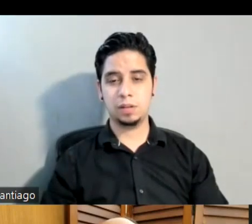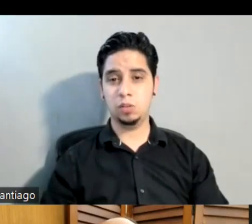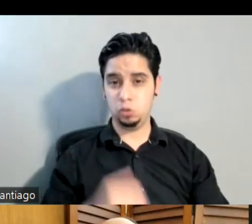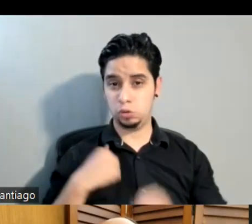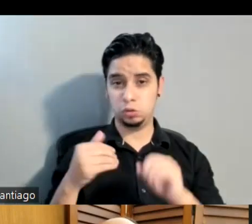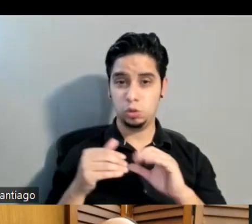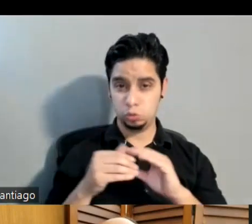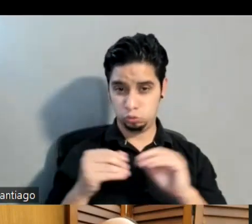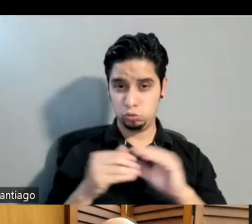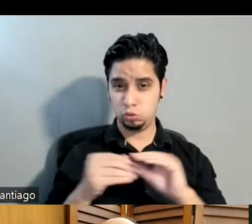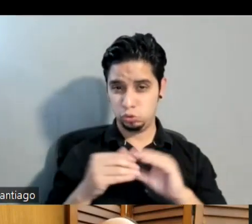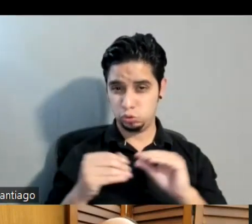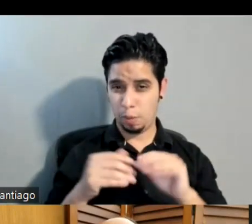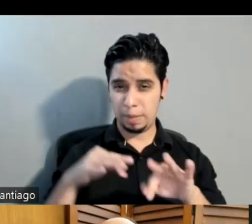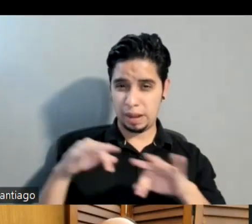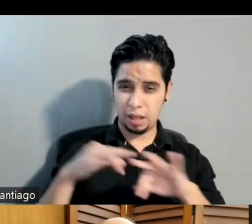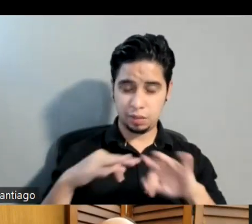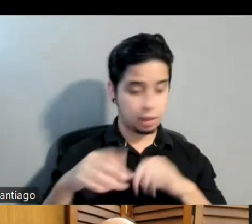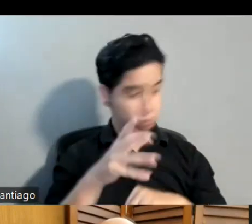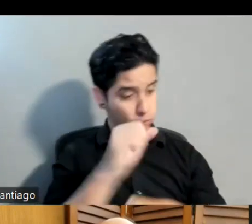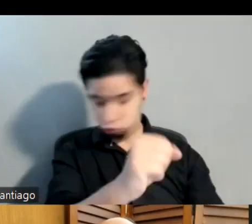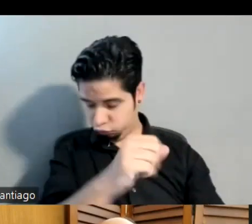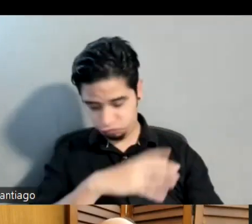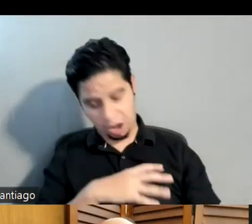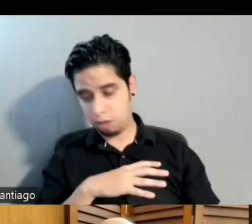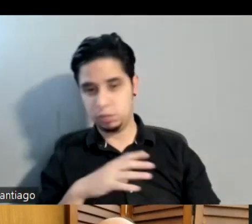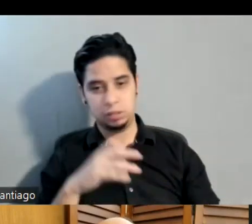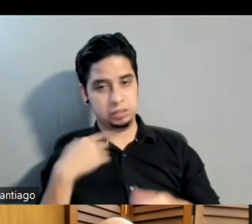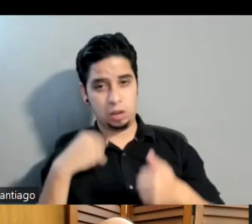sí, cuenta conmigo, ya eso está. Tengo